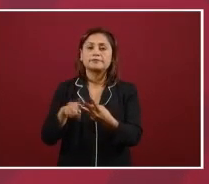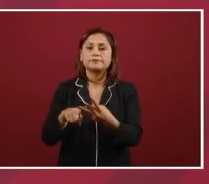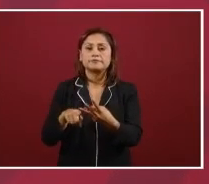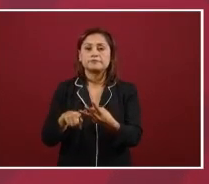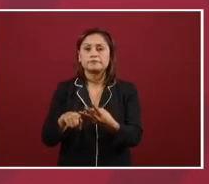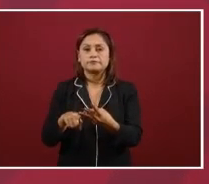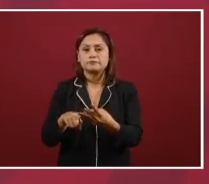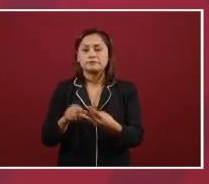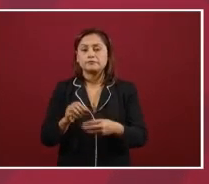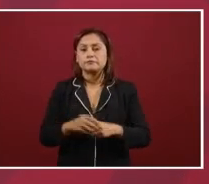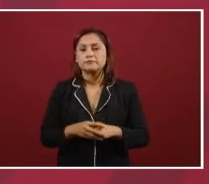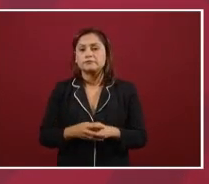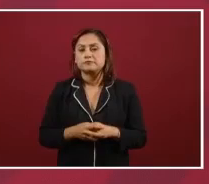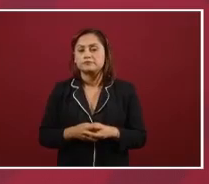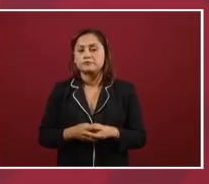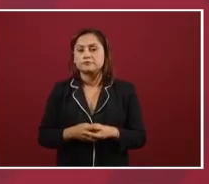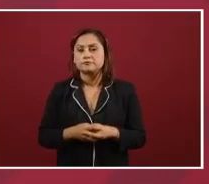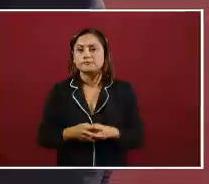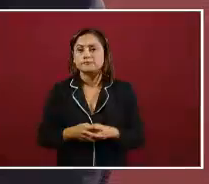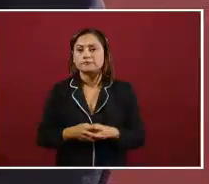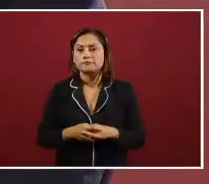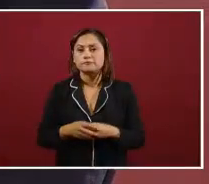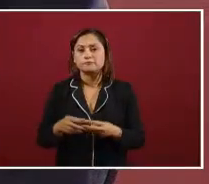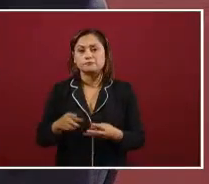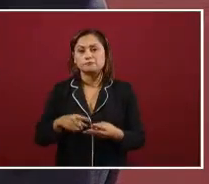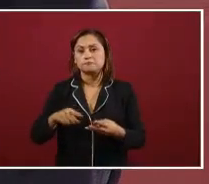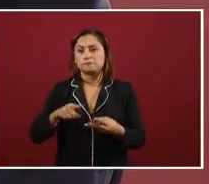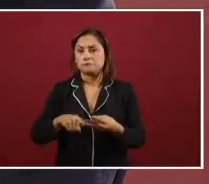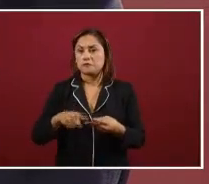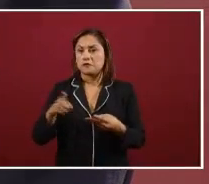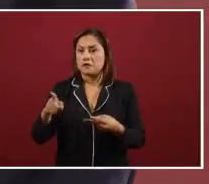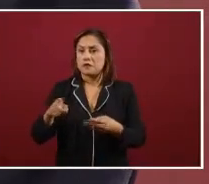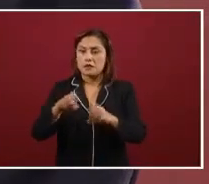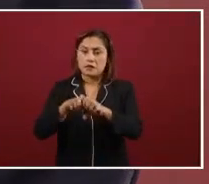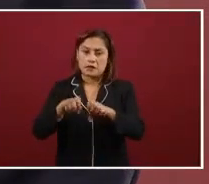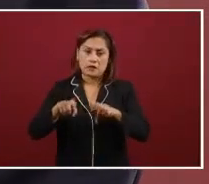luego el Gabinete de Seguridad,